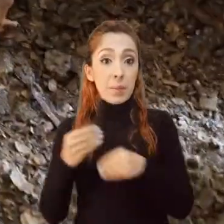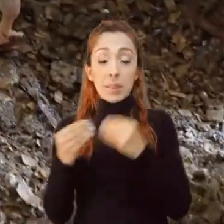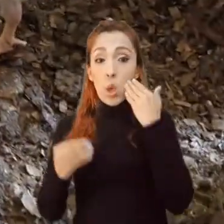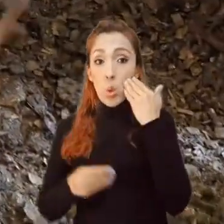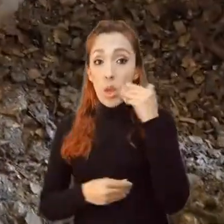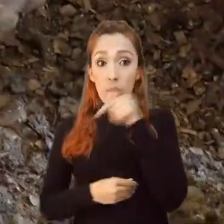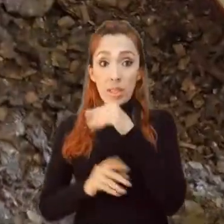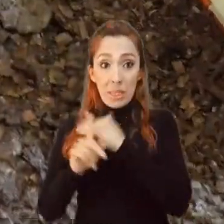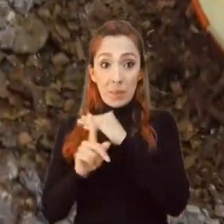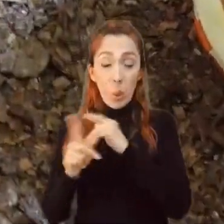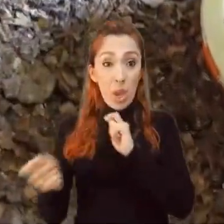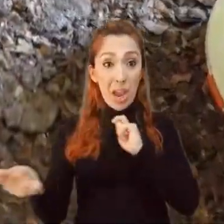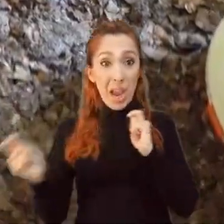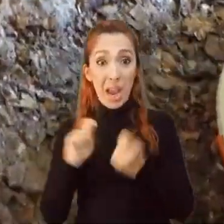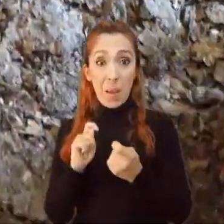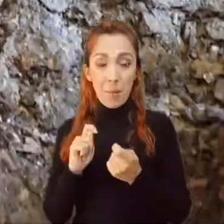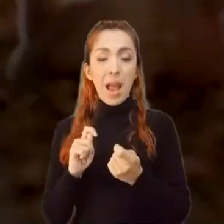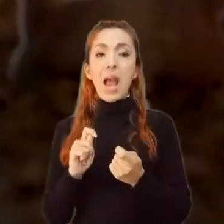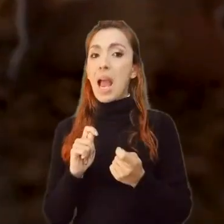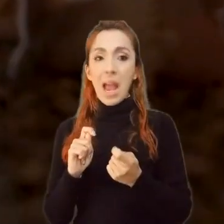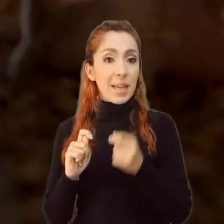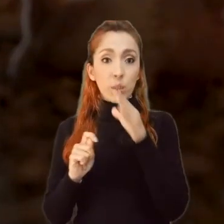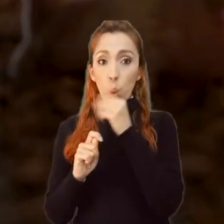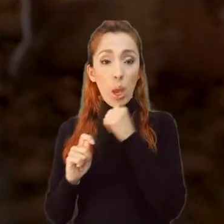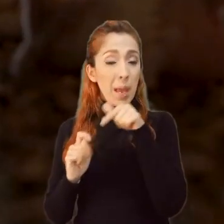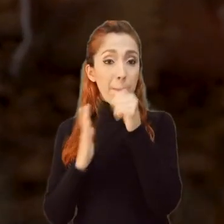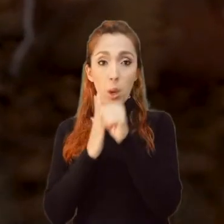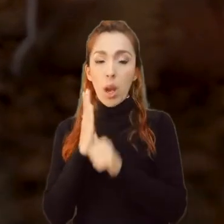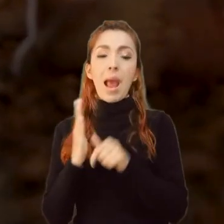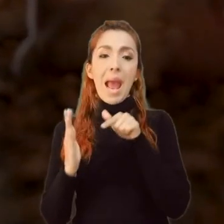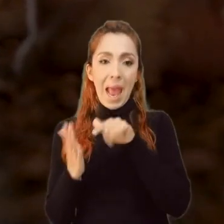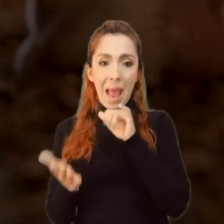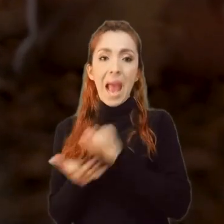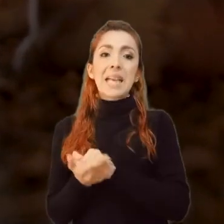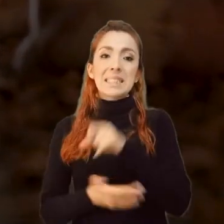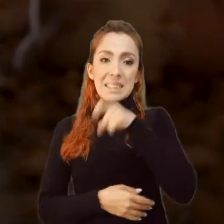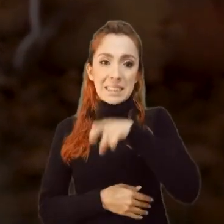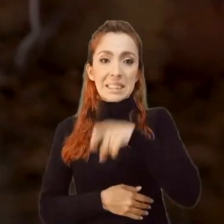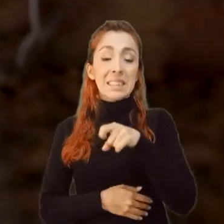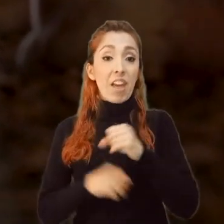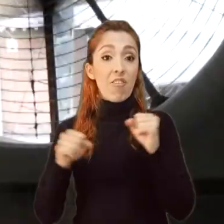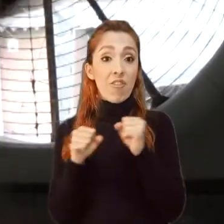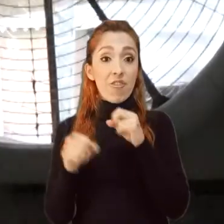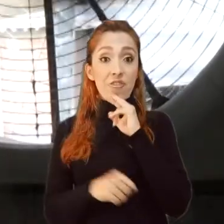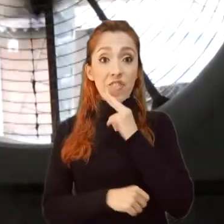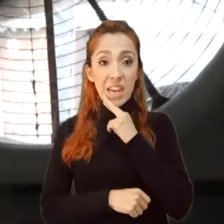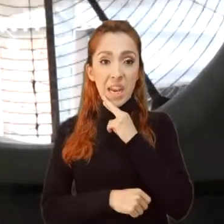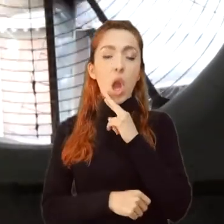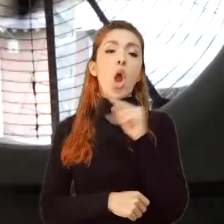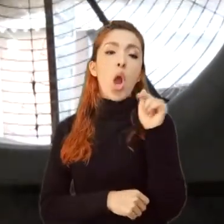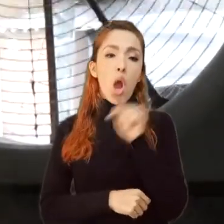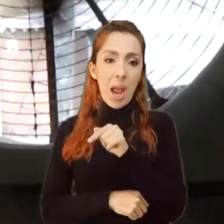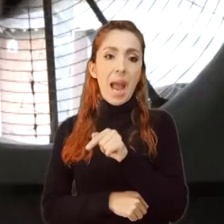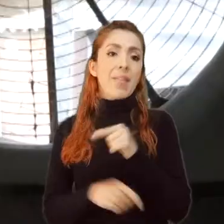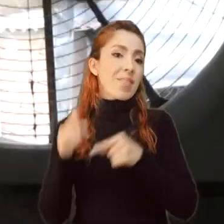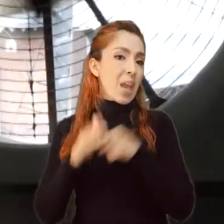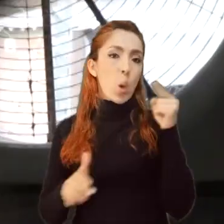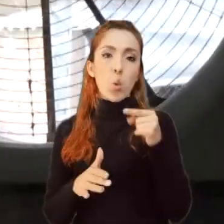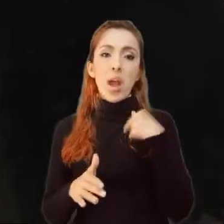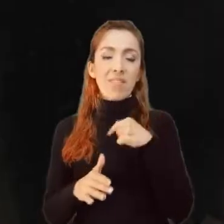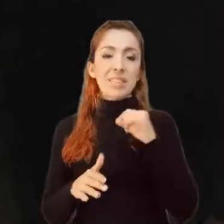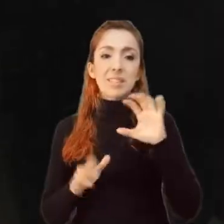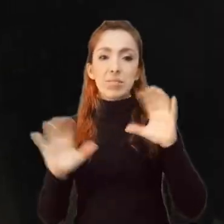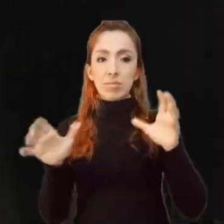cuando la temperatura cambia y no está programada, ahí mismo, si necesita frío, de una